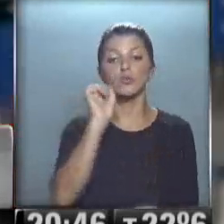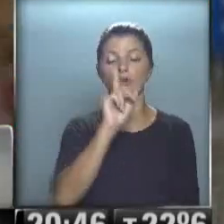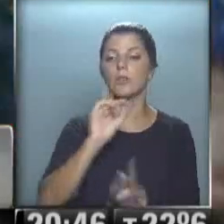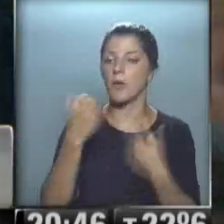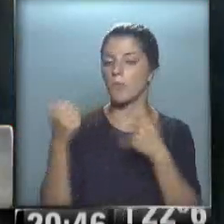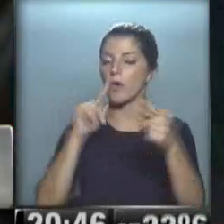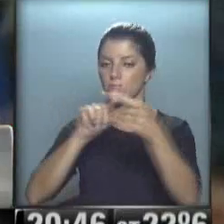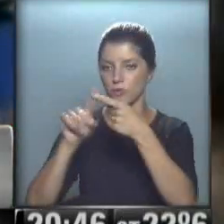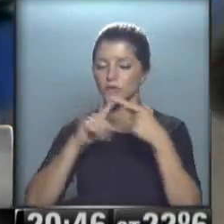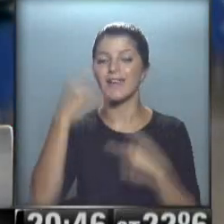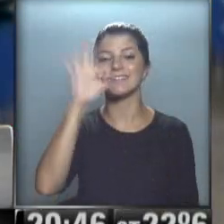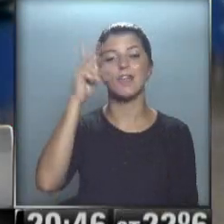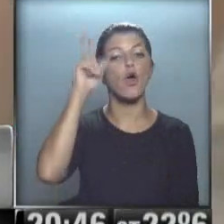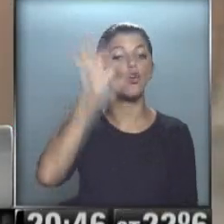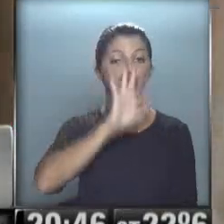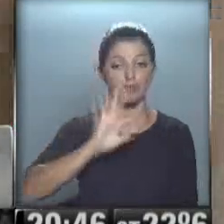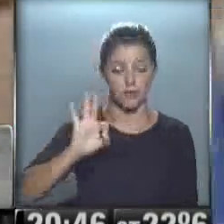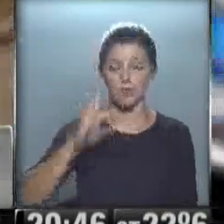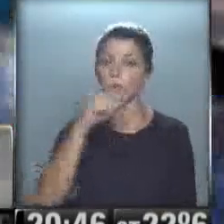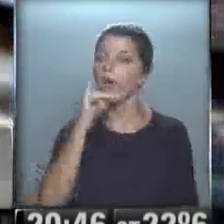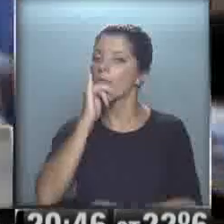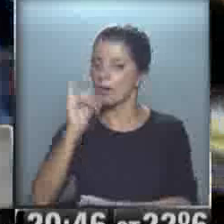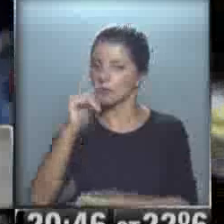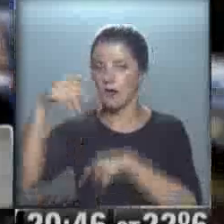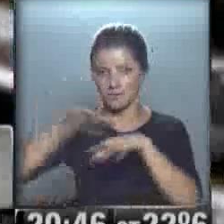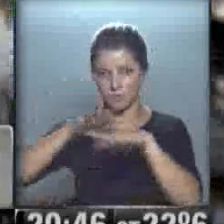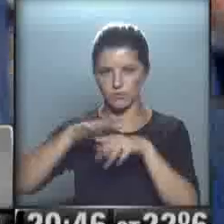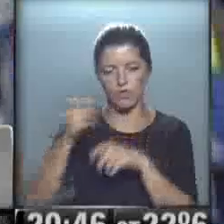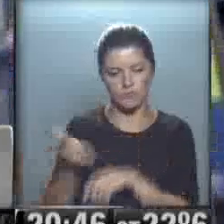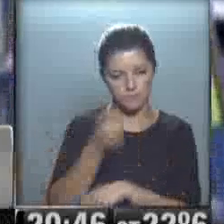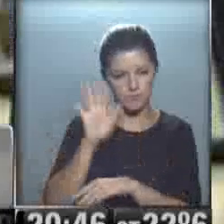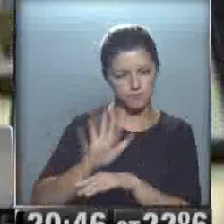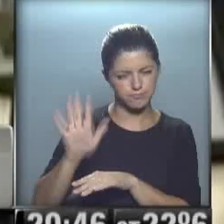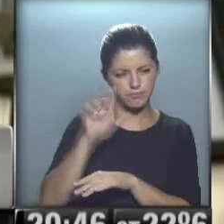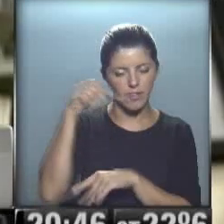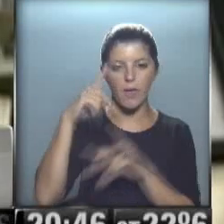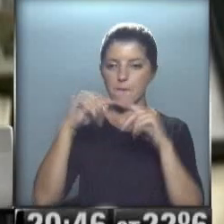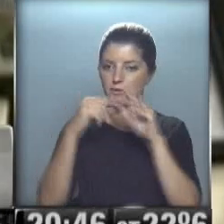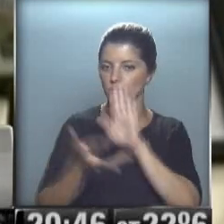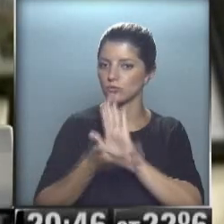contactar a un 0800 para denunciar la manipulación de los precios.